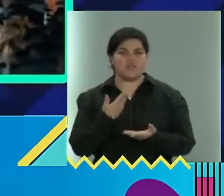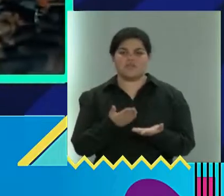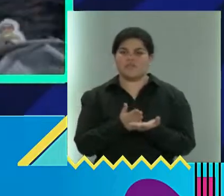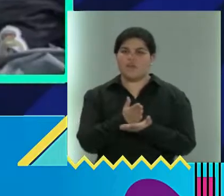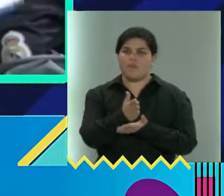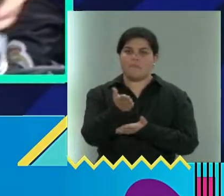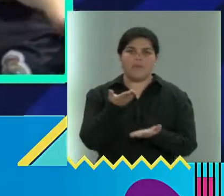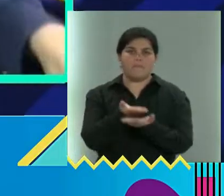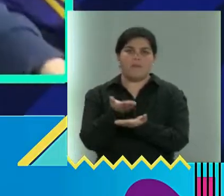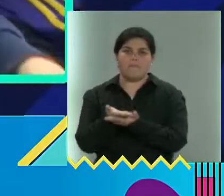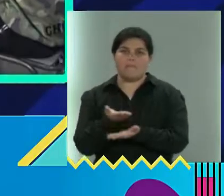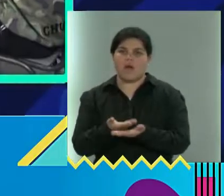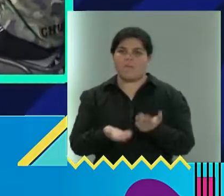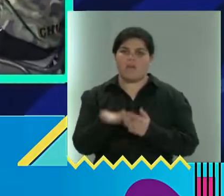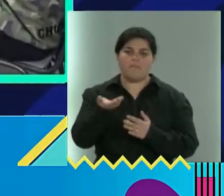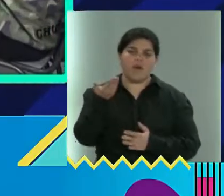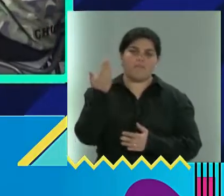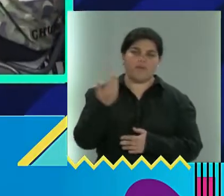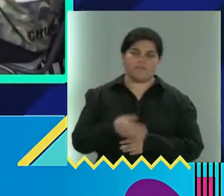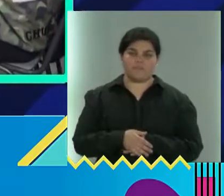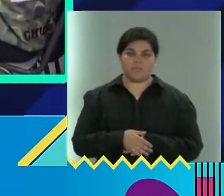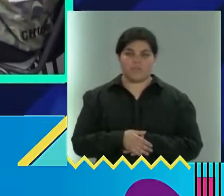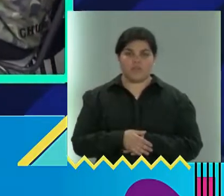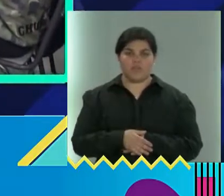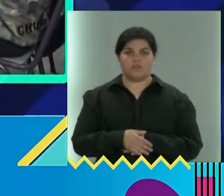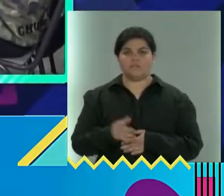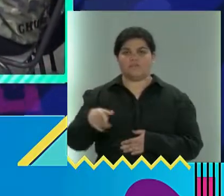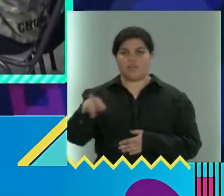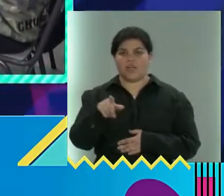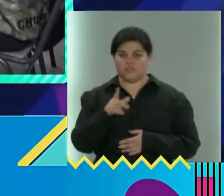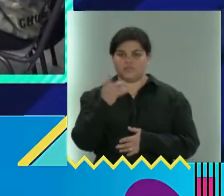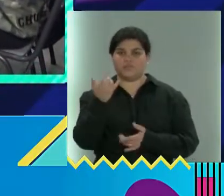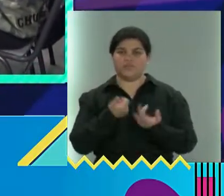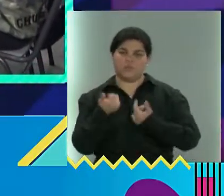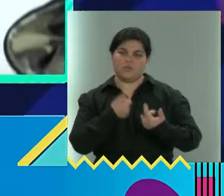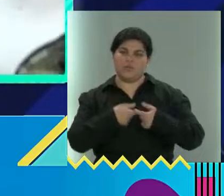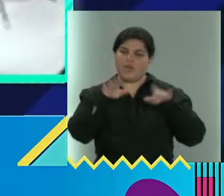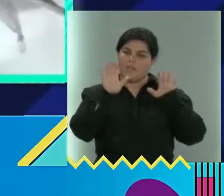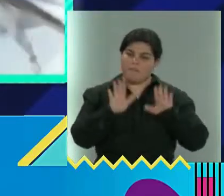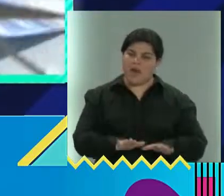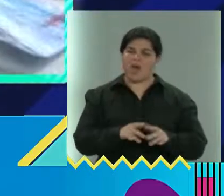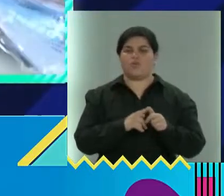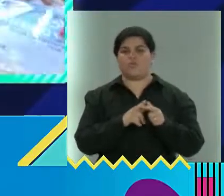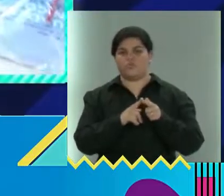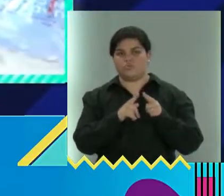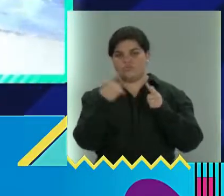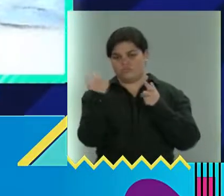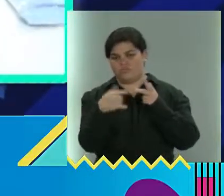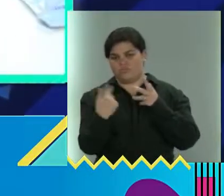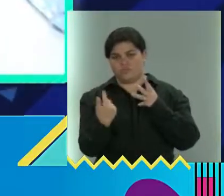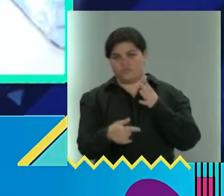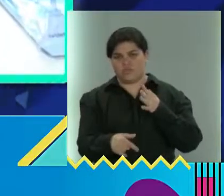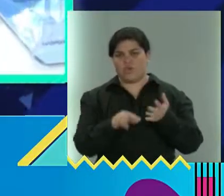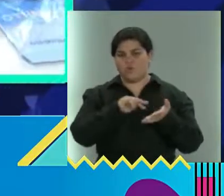nos decía que, bueno, que para él, hablando, ¿no es cierto?, de los paros y de las situaciones por ahí que se suceden, digamos, con